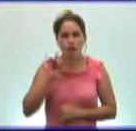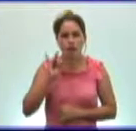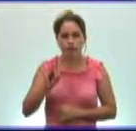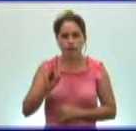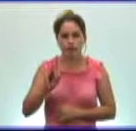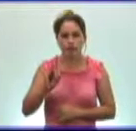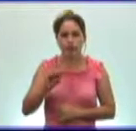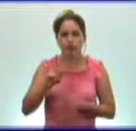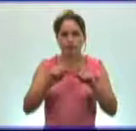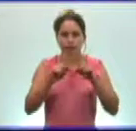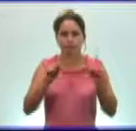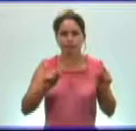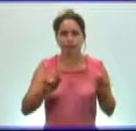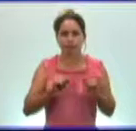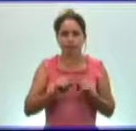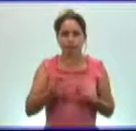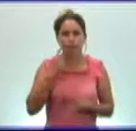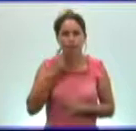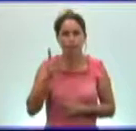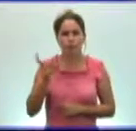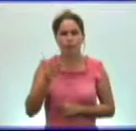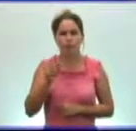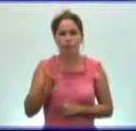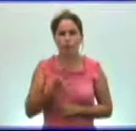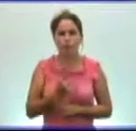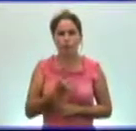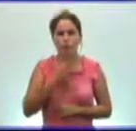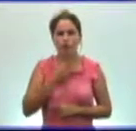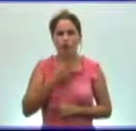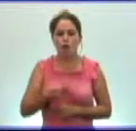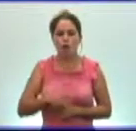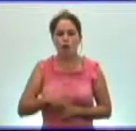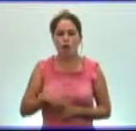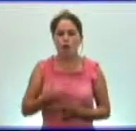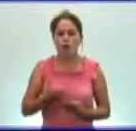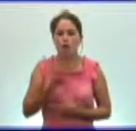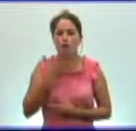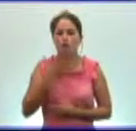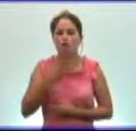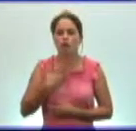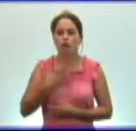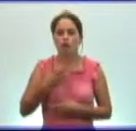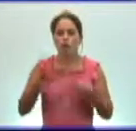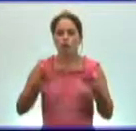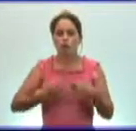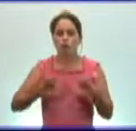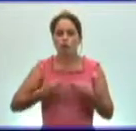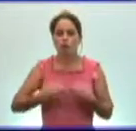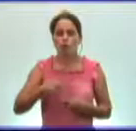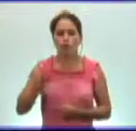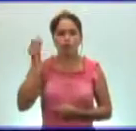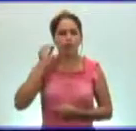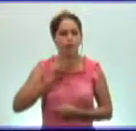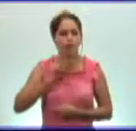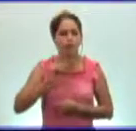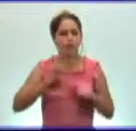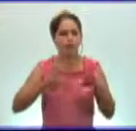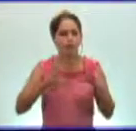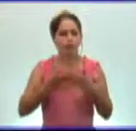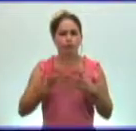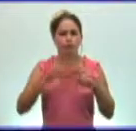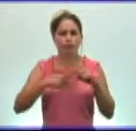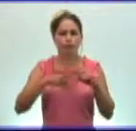libro de texto. Veamos un ejemplo, es decir, de cómo debo tener en cuenta esta regla para poder nombrar